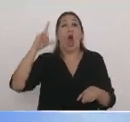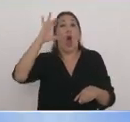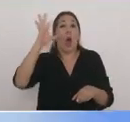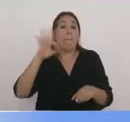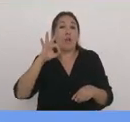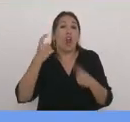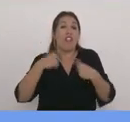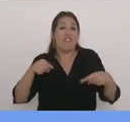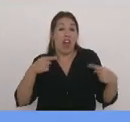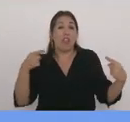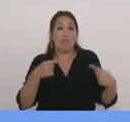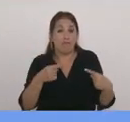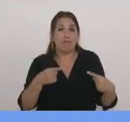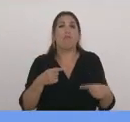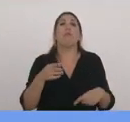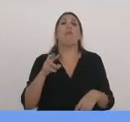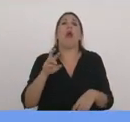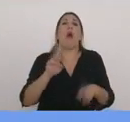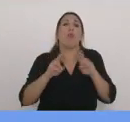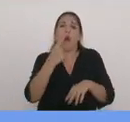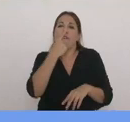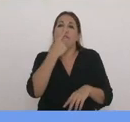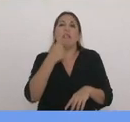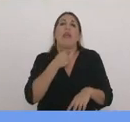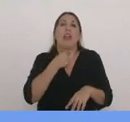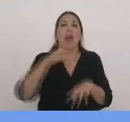para lograr sus objetivos de saqueo.